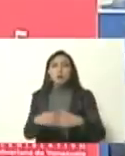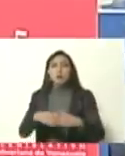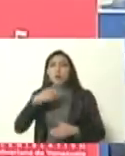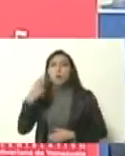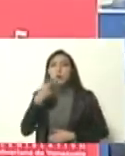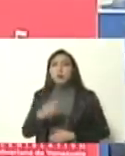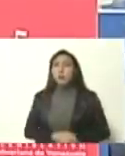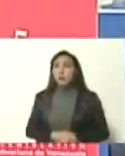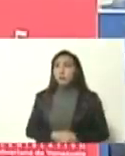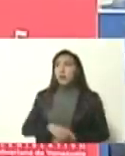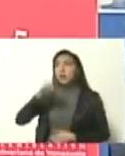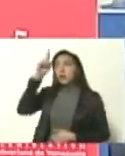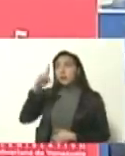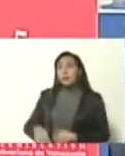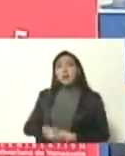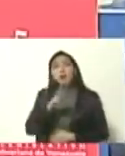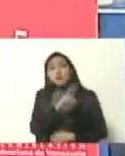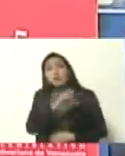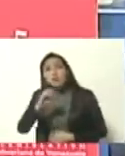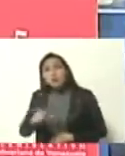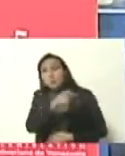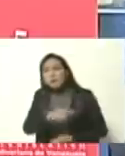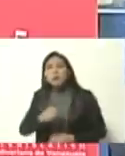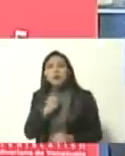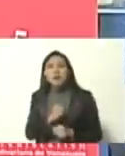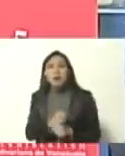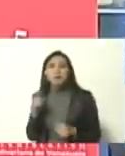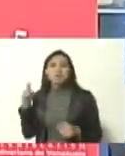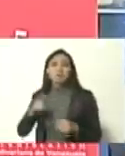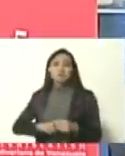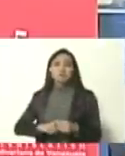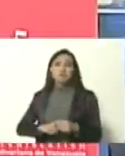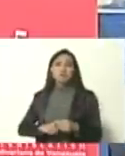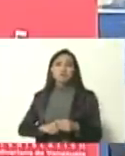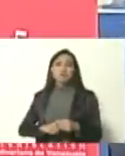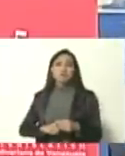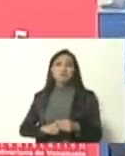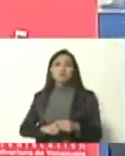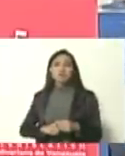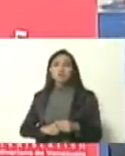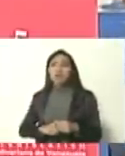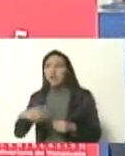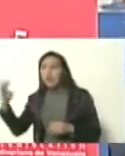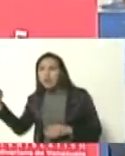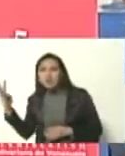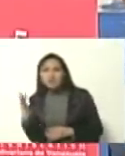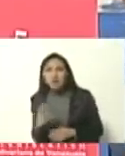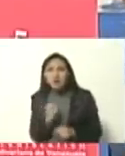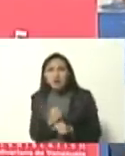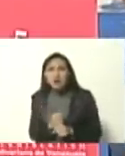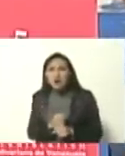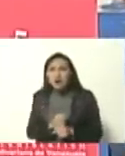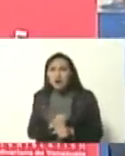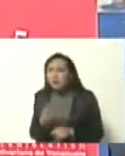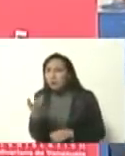Una de las vicepresidencias tenía 200 empleados. ¿Y adivinen cuántas veces vinieron al trabajo esos 200 empleados?